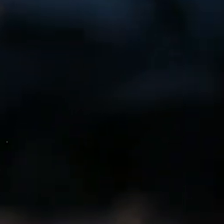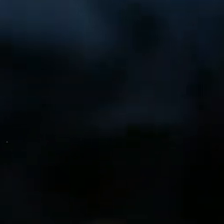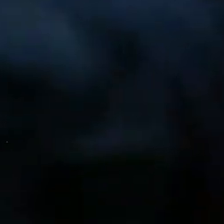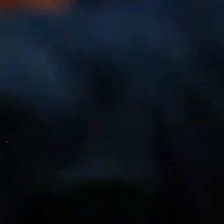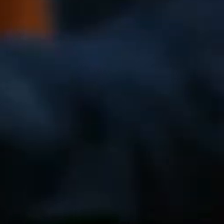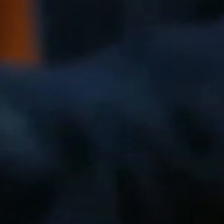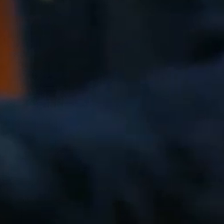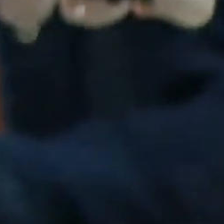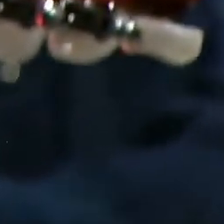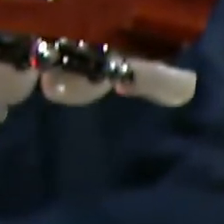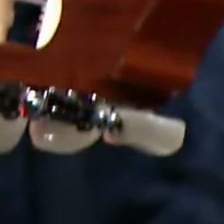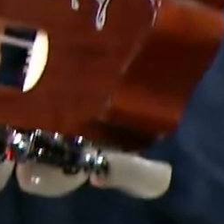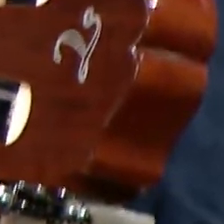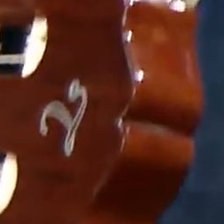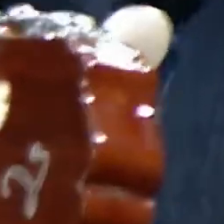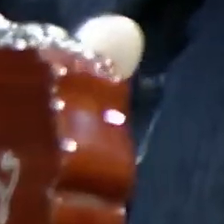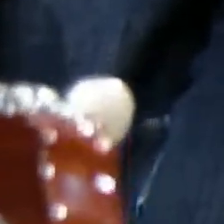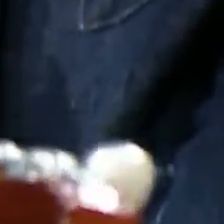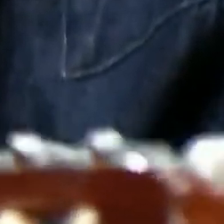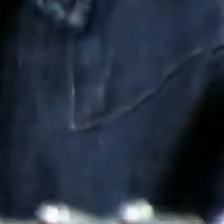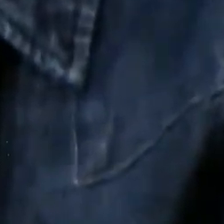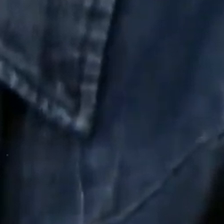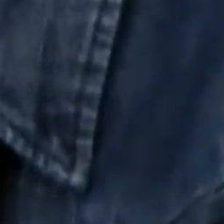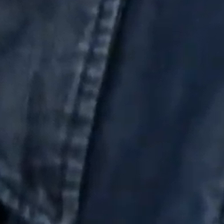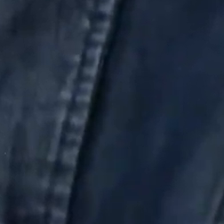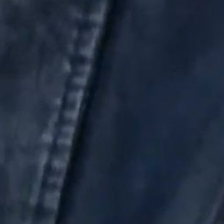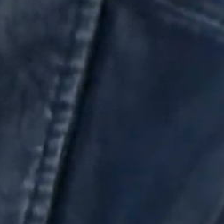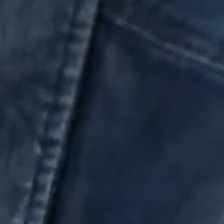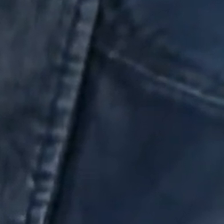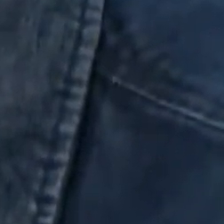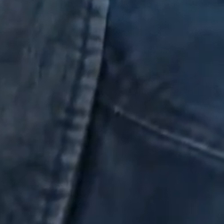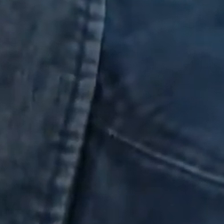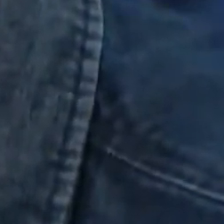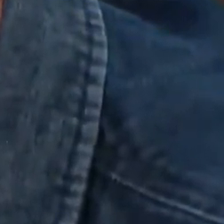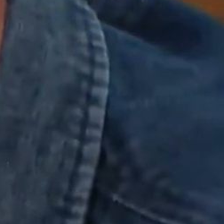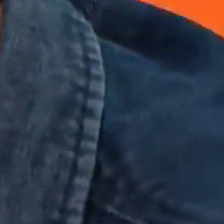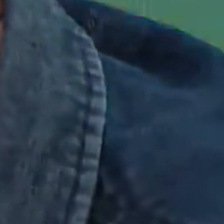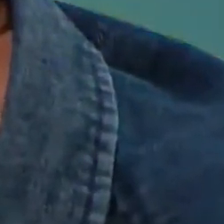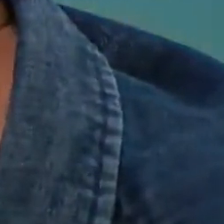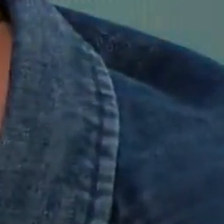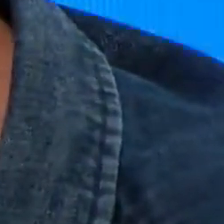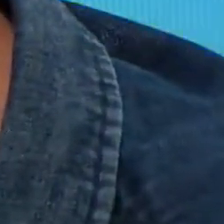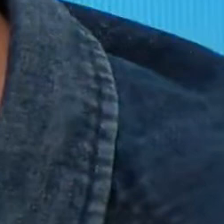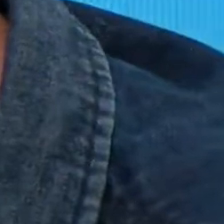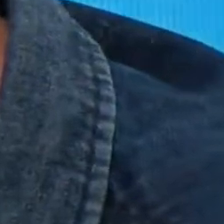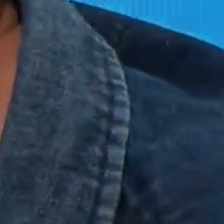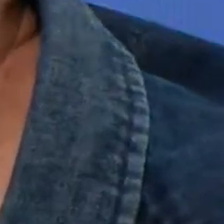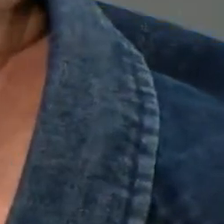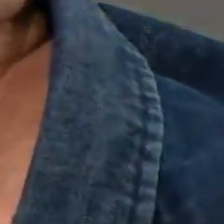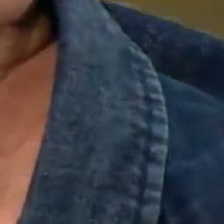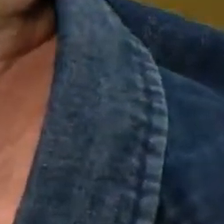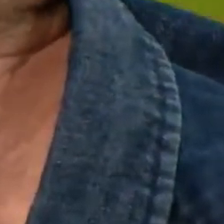Malvin, vieja barriada sin fin, junto al buceo sientan el latir.